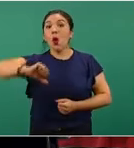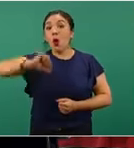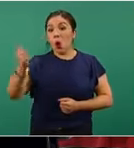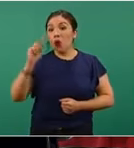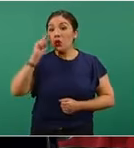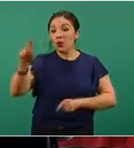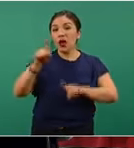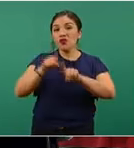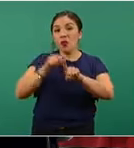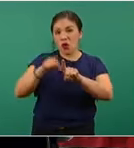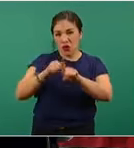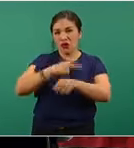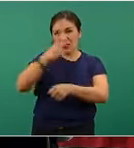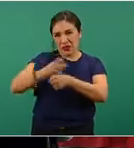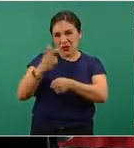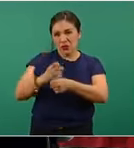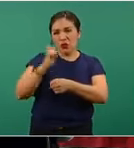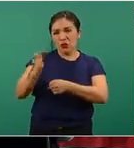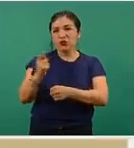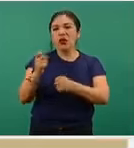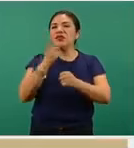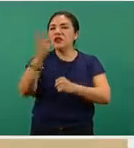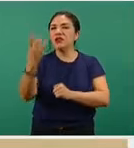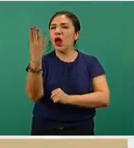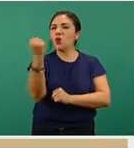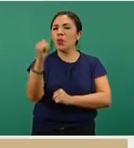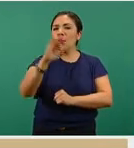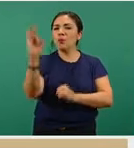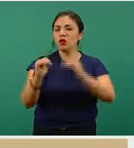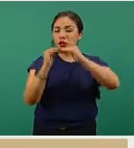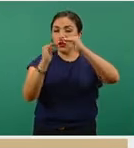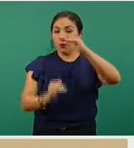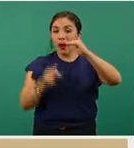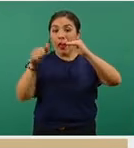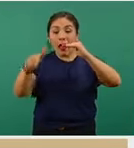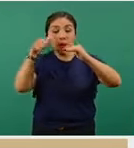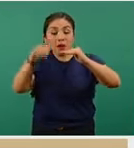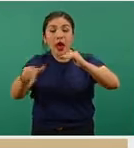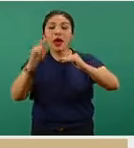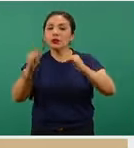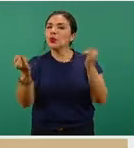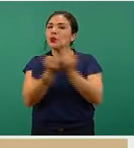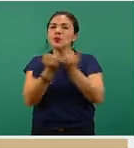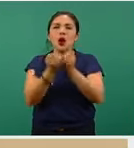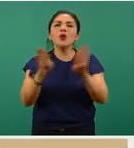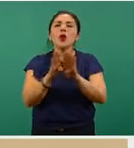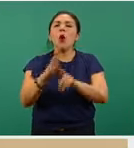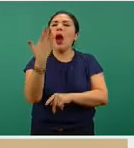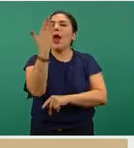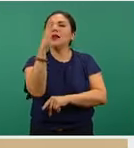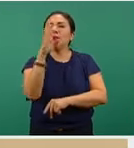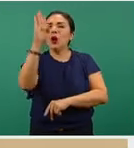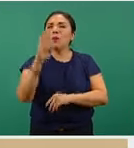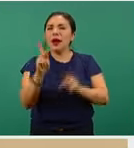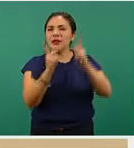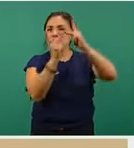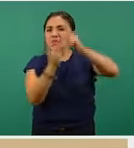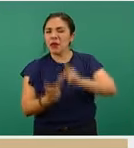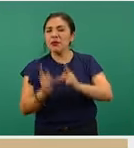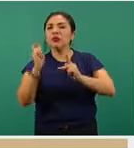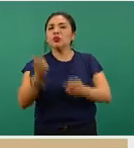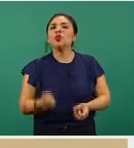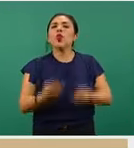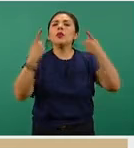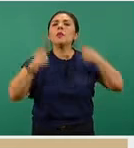en el otro color, que refleja este 9% de reducción, es también una gráfica prácticamente en espejo, que es el número de